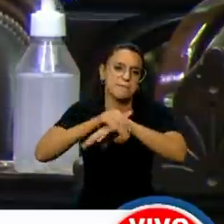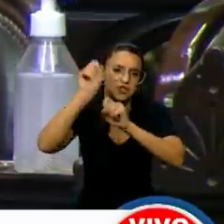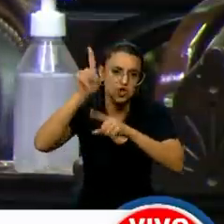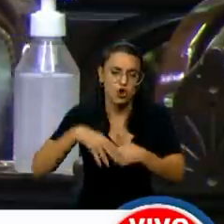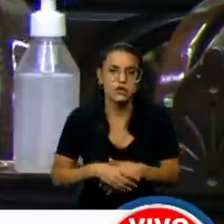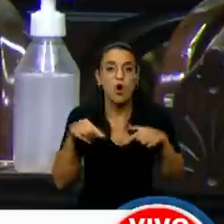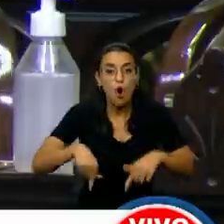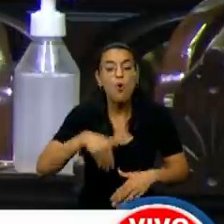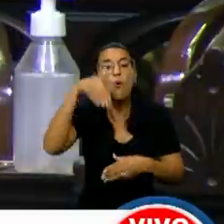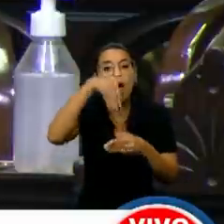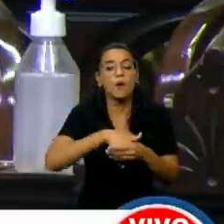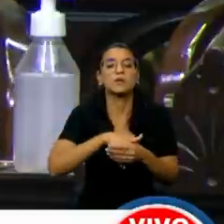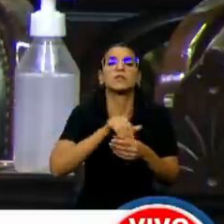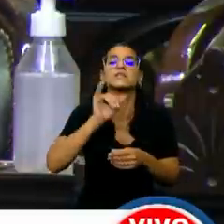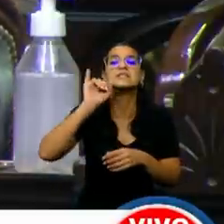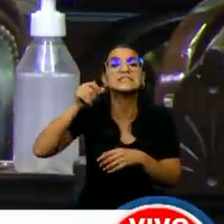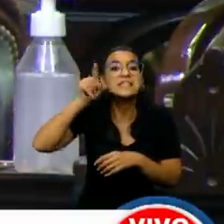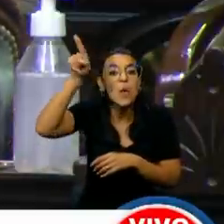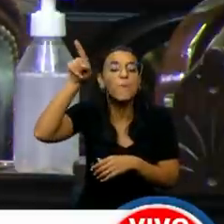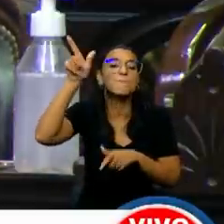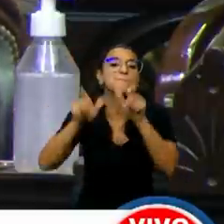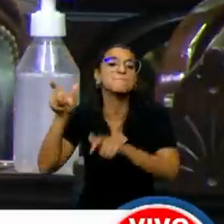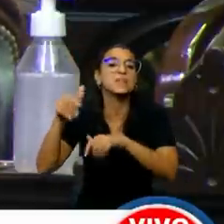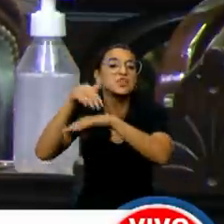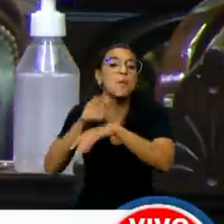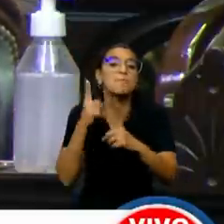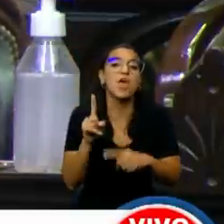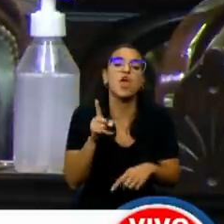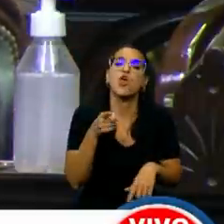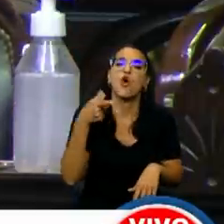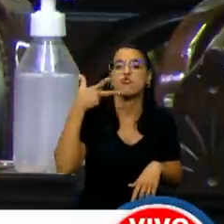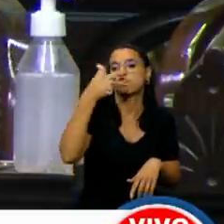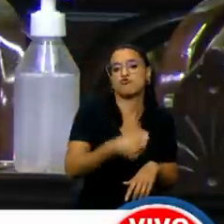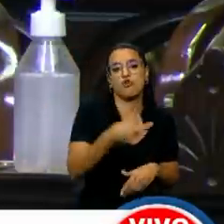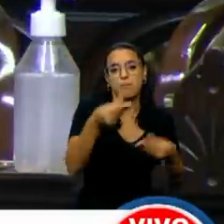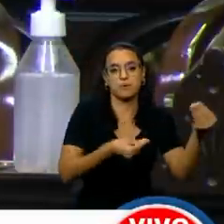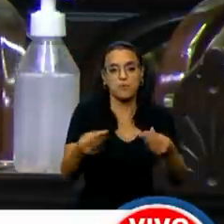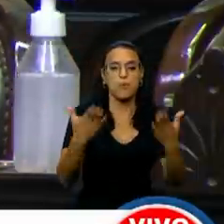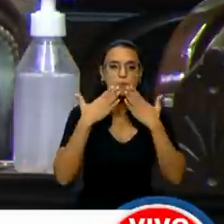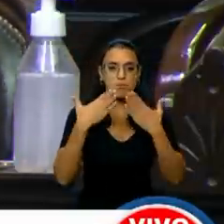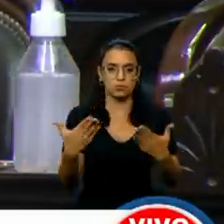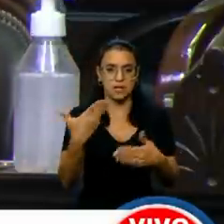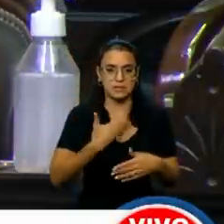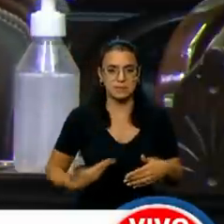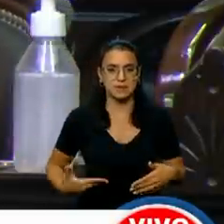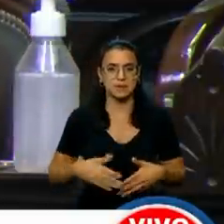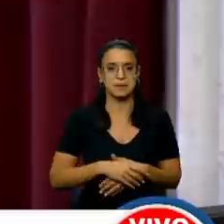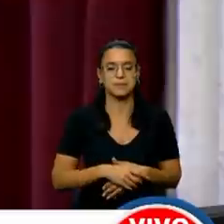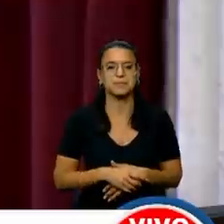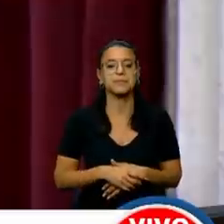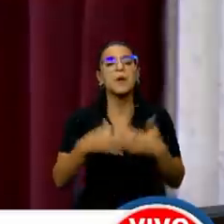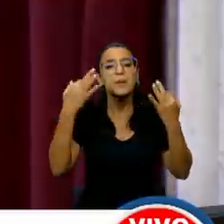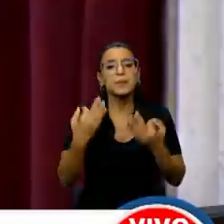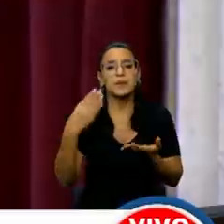voy a votar a favor de los misioneros pero en contra de este presupuesto ya gracias señor presidente y